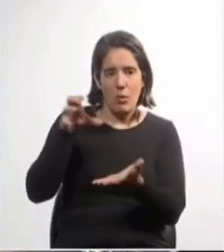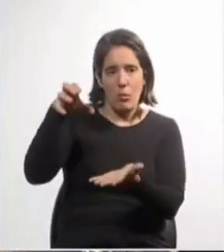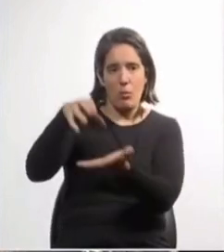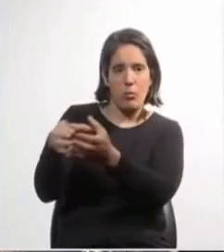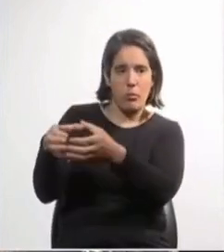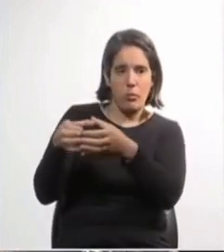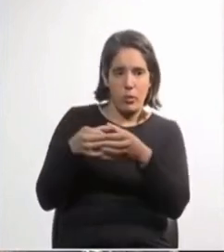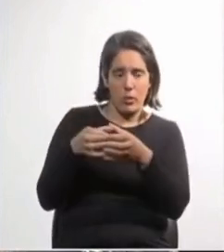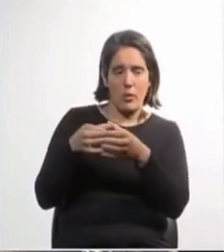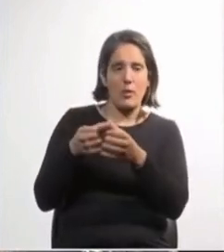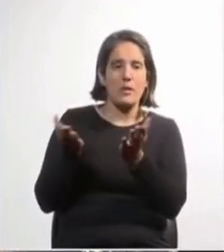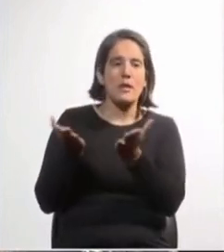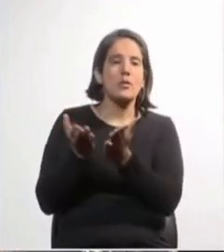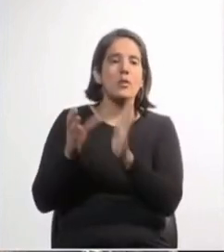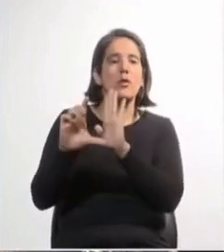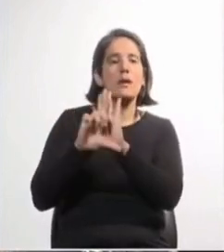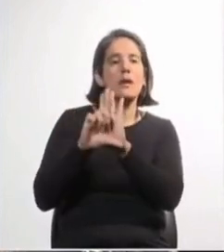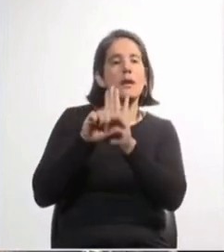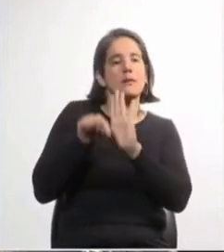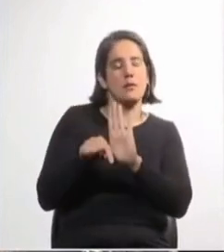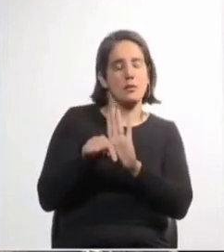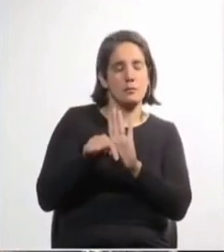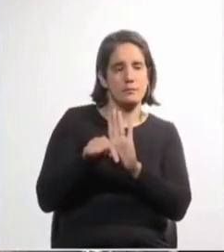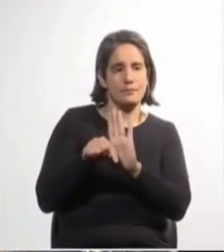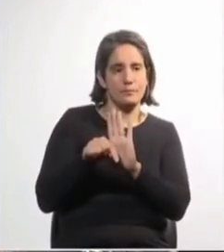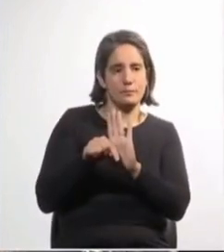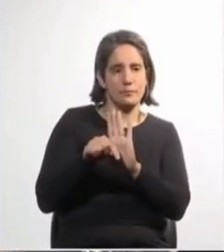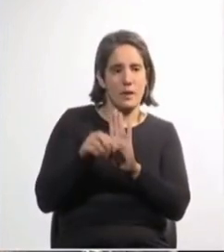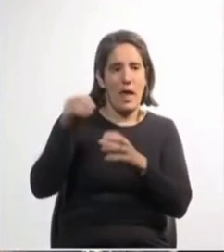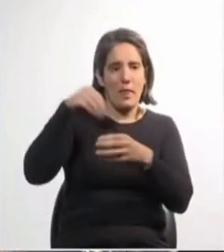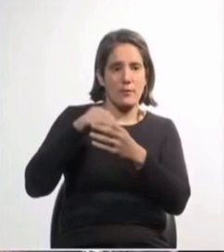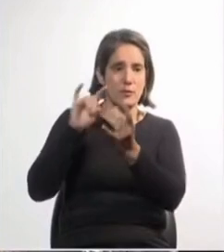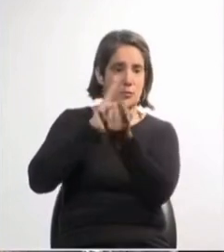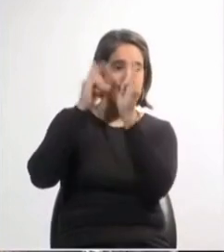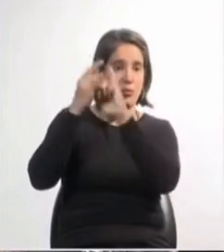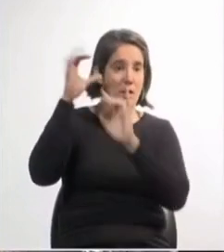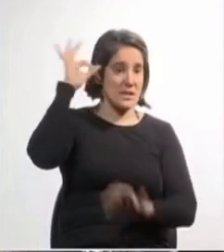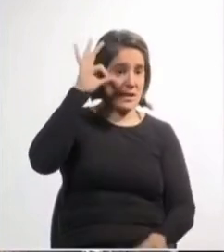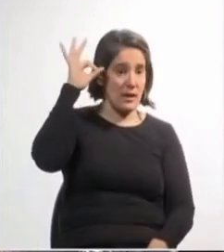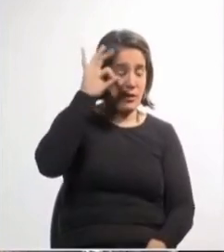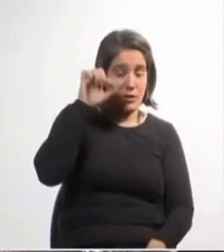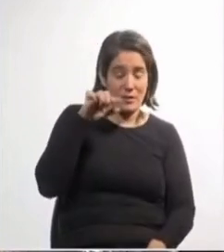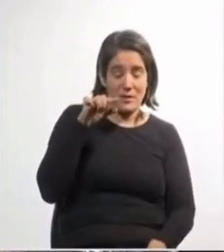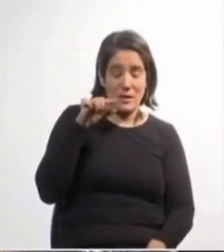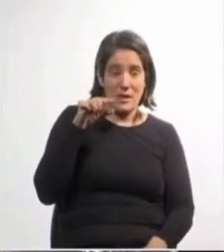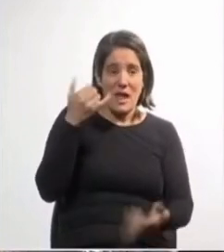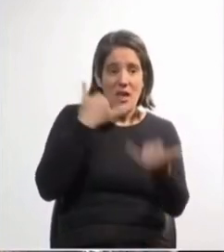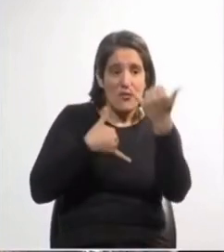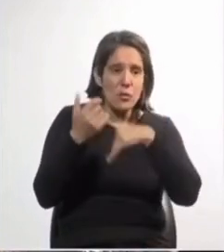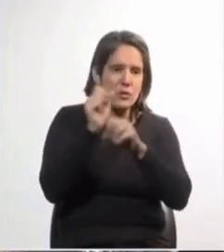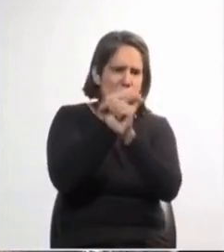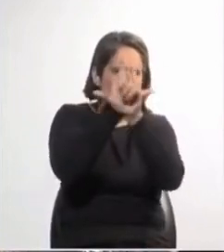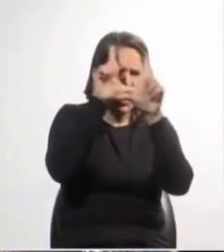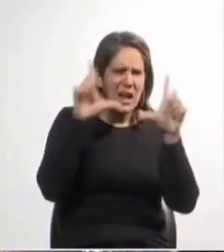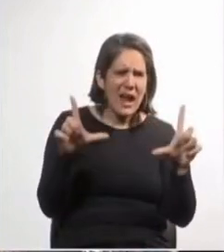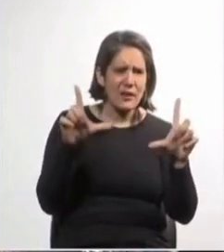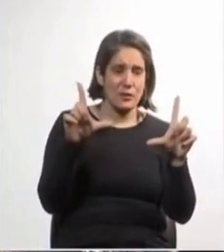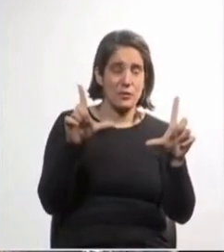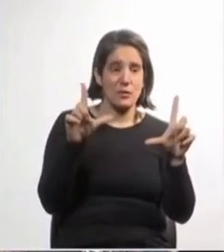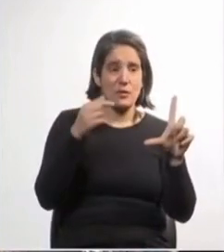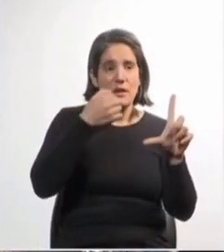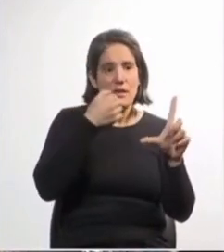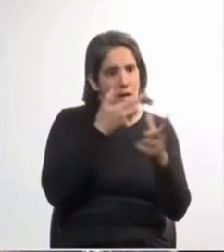Estudios Legislativos, ¿verdad?, de la Cámara de Senadores, informes que son nítidos en este tema y que